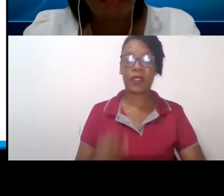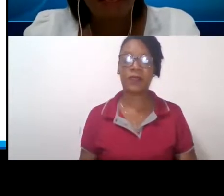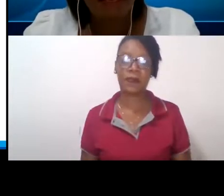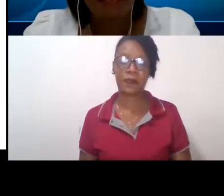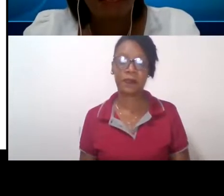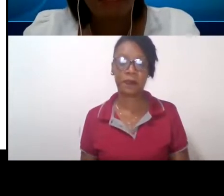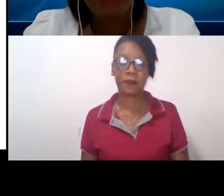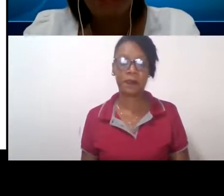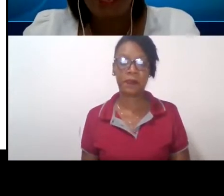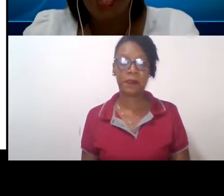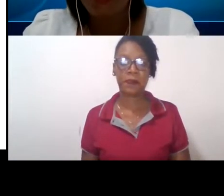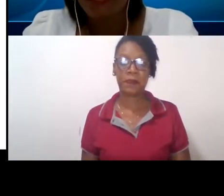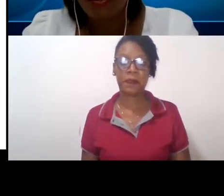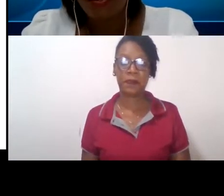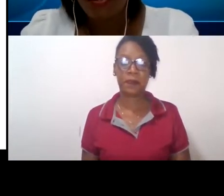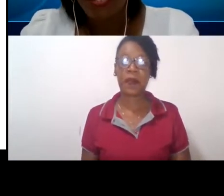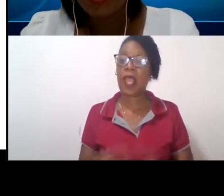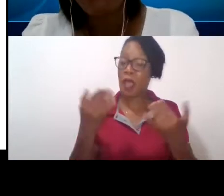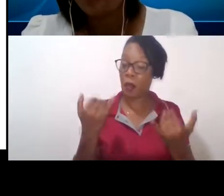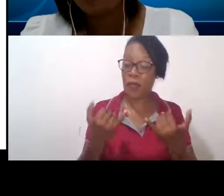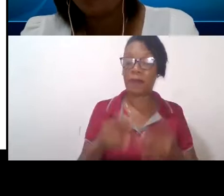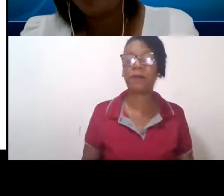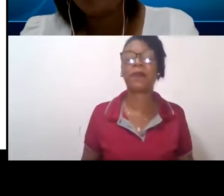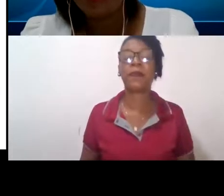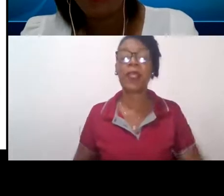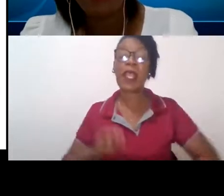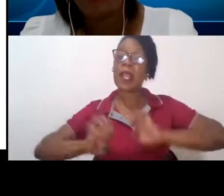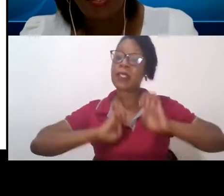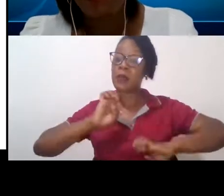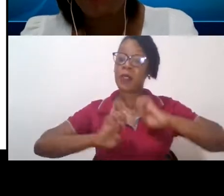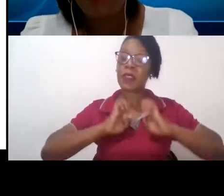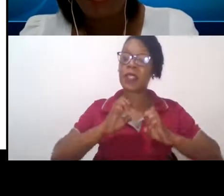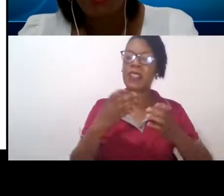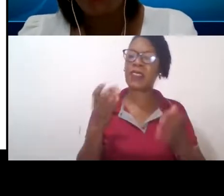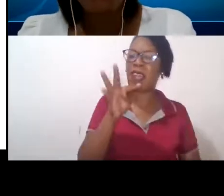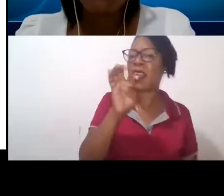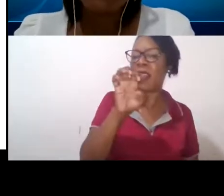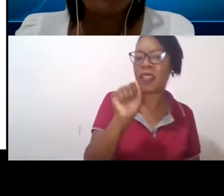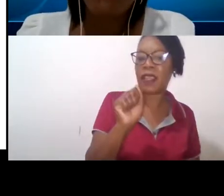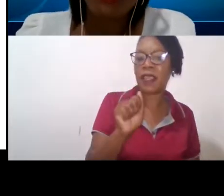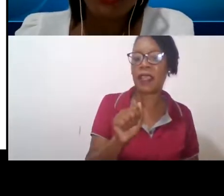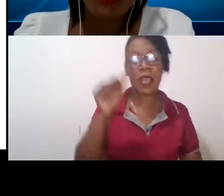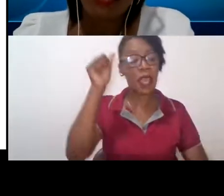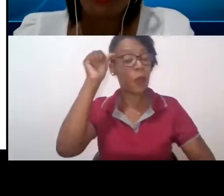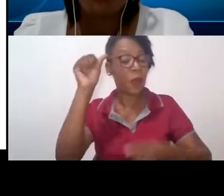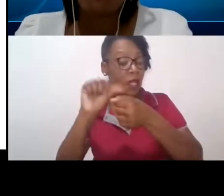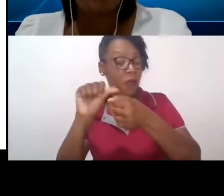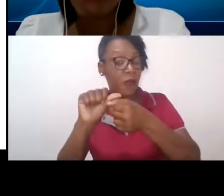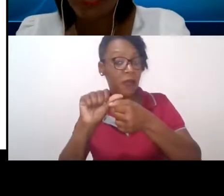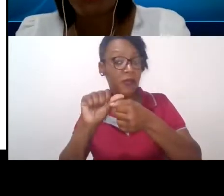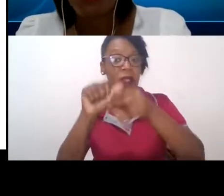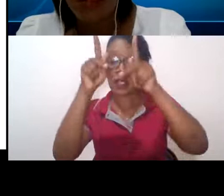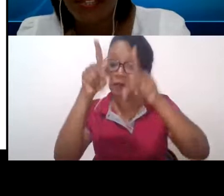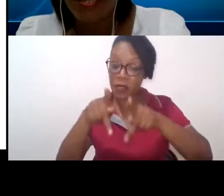adelante. Ahora, las emociones en el TEA. Recordemos que las personas con trastorno